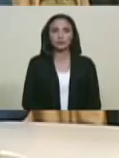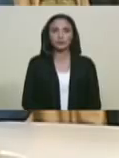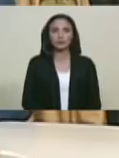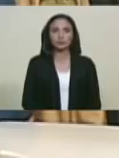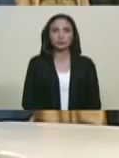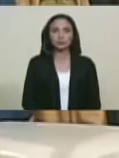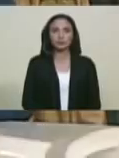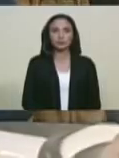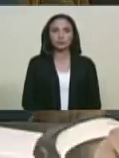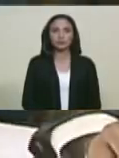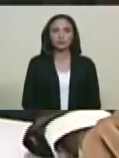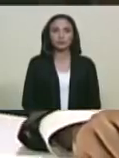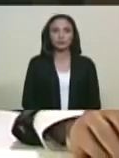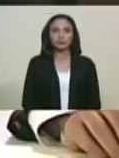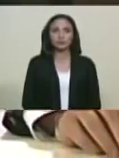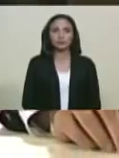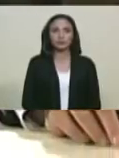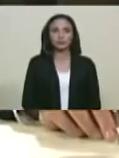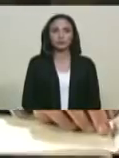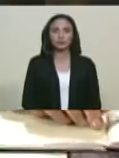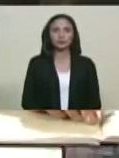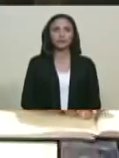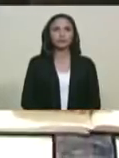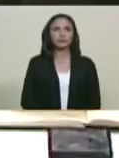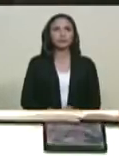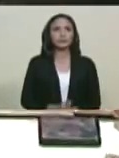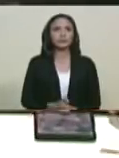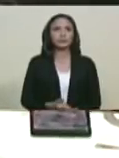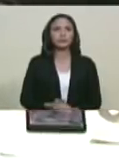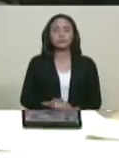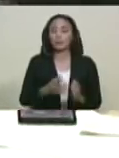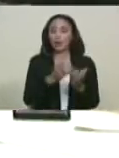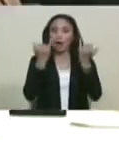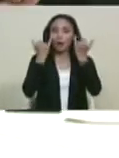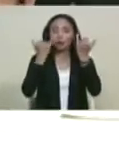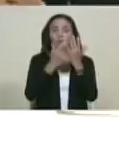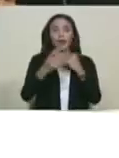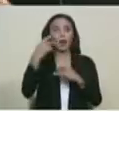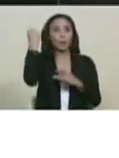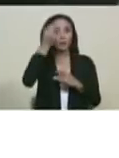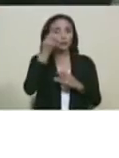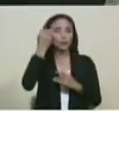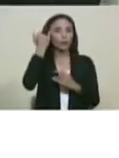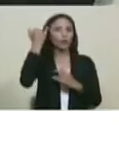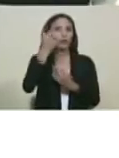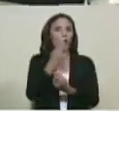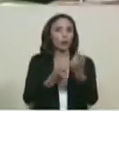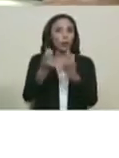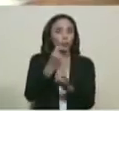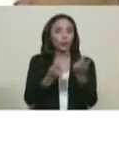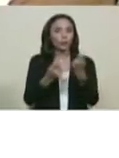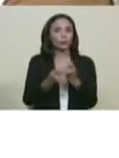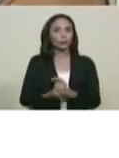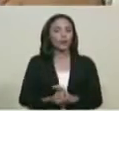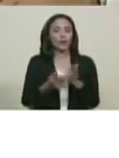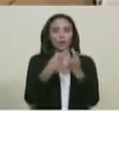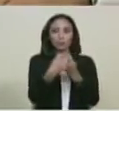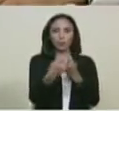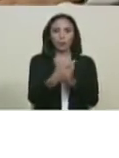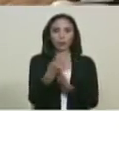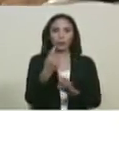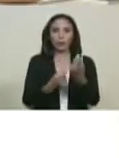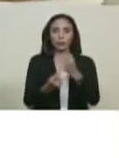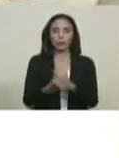compañeros querida compañera estamos construyendo un nuevo pensamiento económico con una nueva estratégica